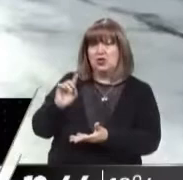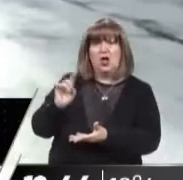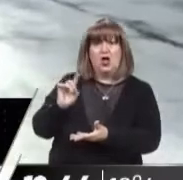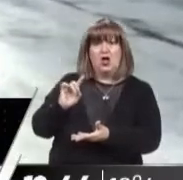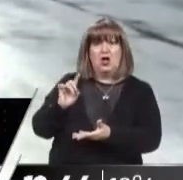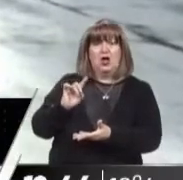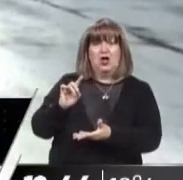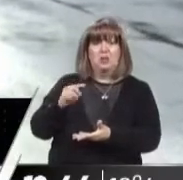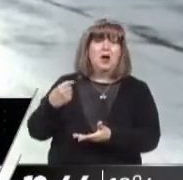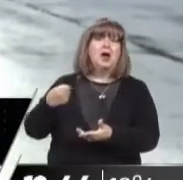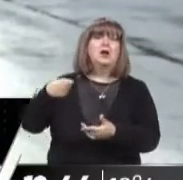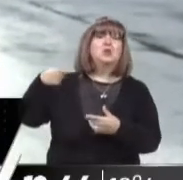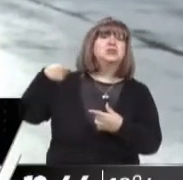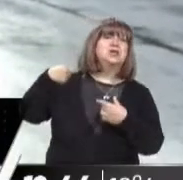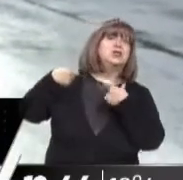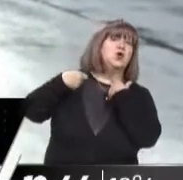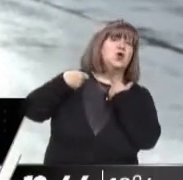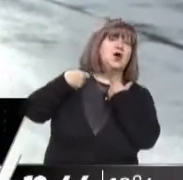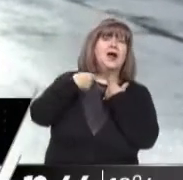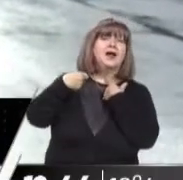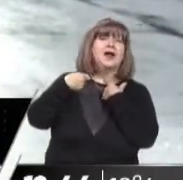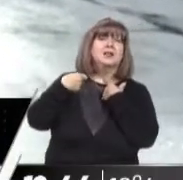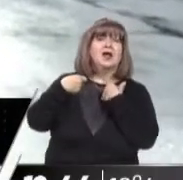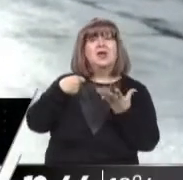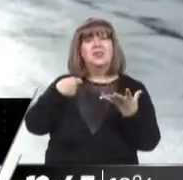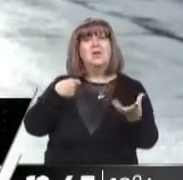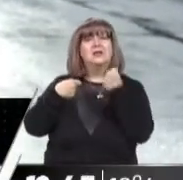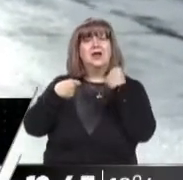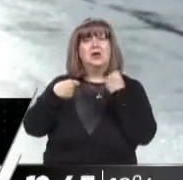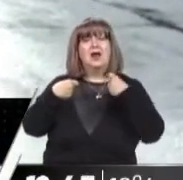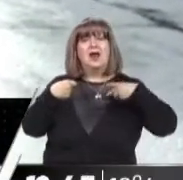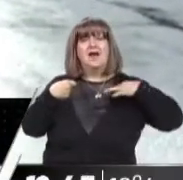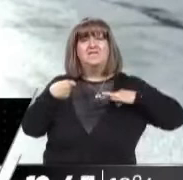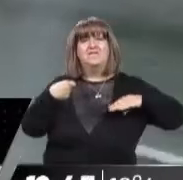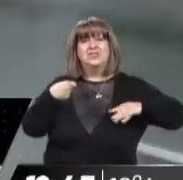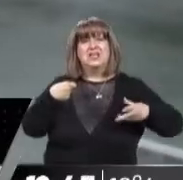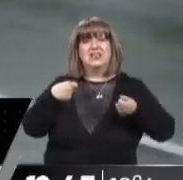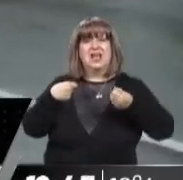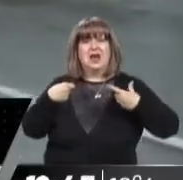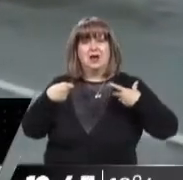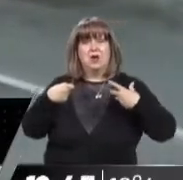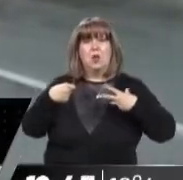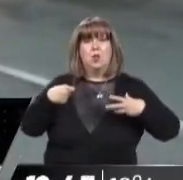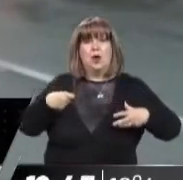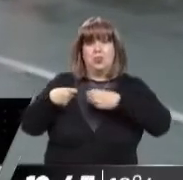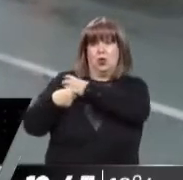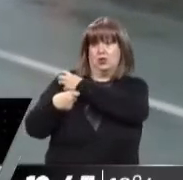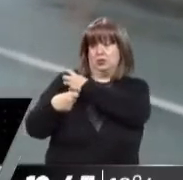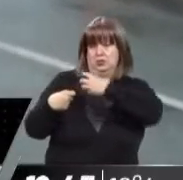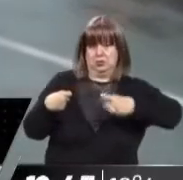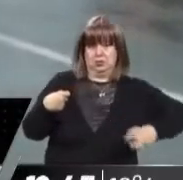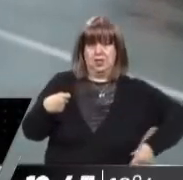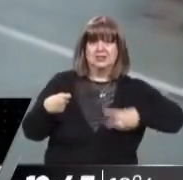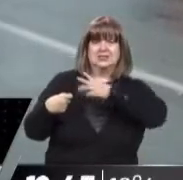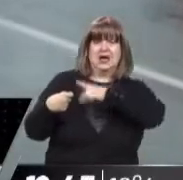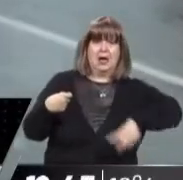hicieron fue ponerle el cuchillo en la garganta y decirle, dame el celular y la billetera. Cuando el chofer se quiere sacar el cinturón, del cinturón